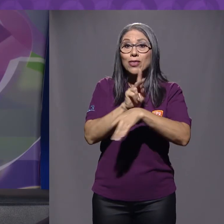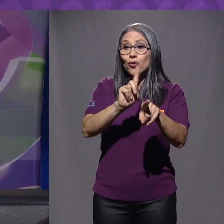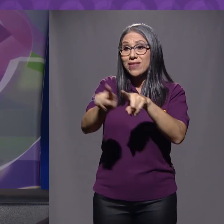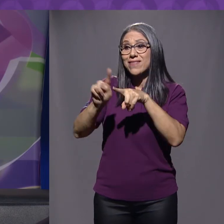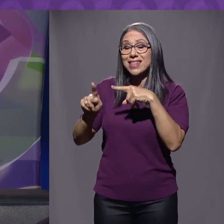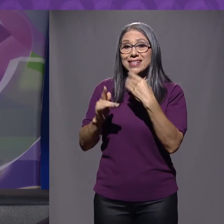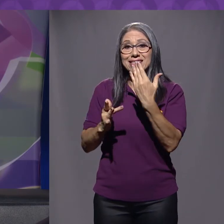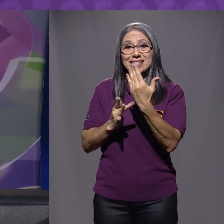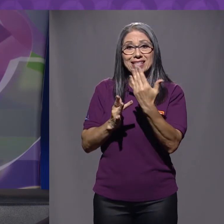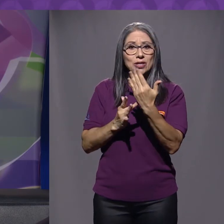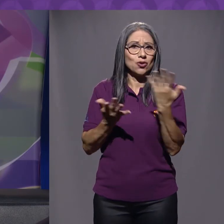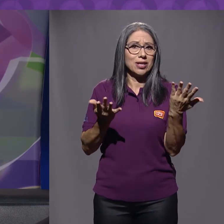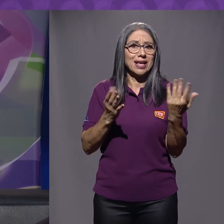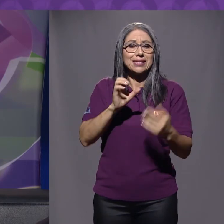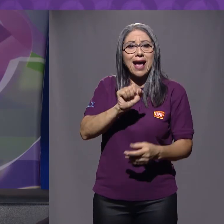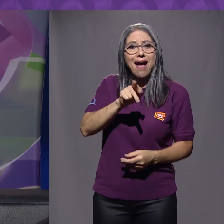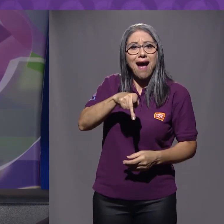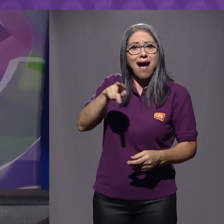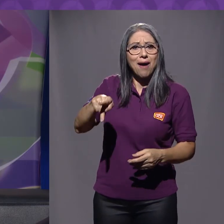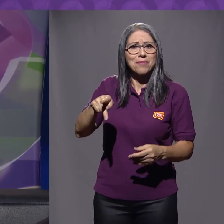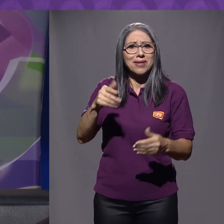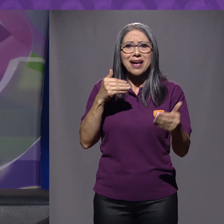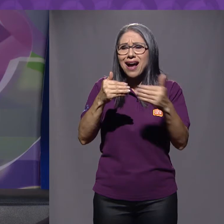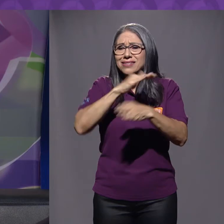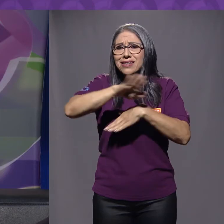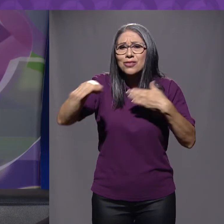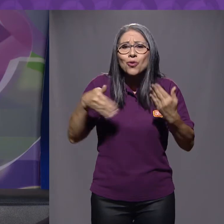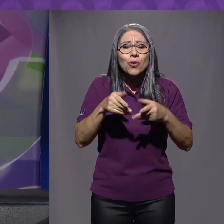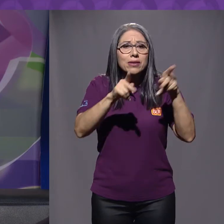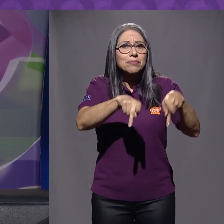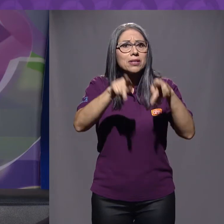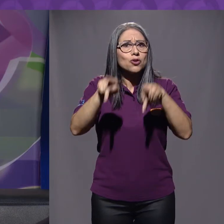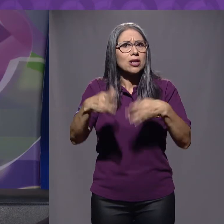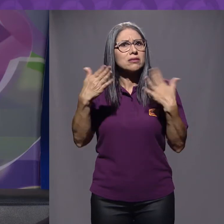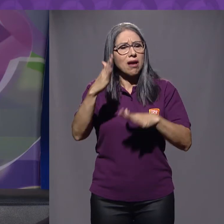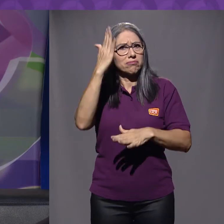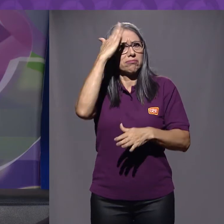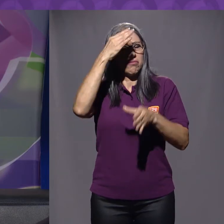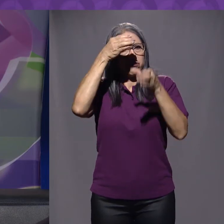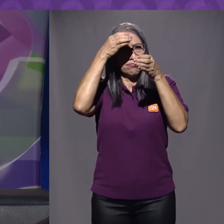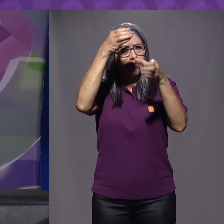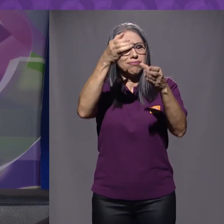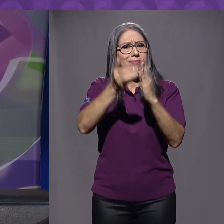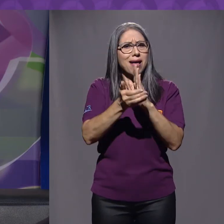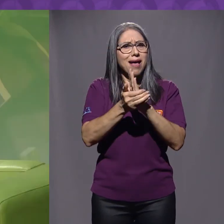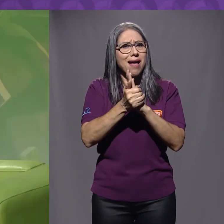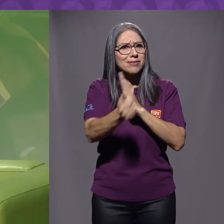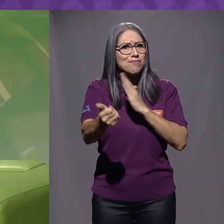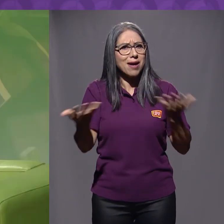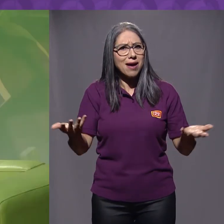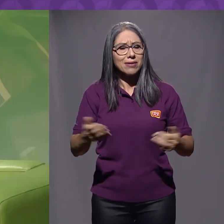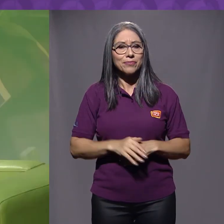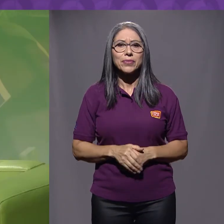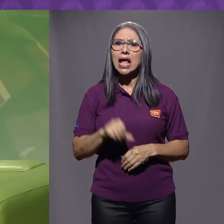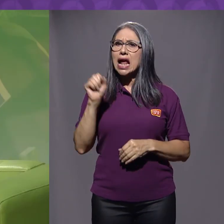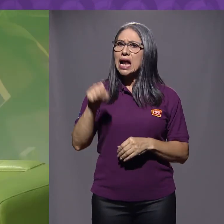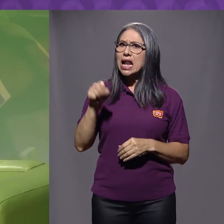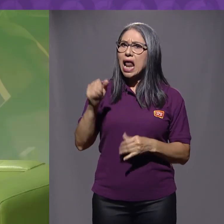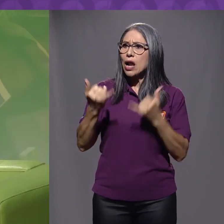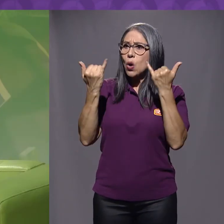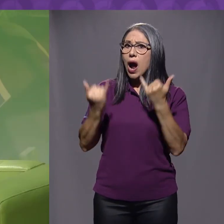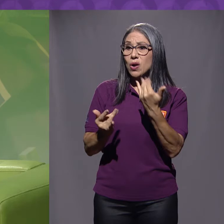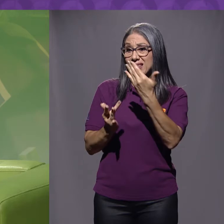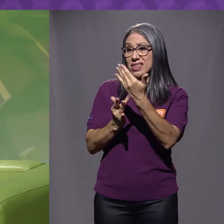las plataformas que ahora casi todo el mundo ya está siendo experto, ¿verdad? Claro, y esta brecha digital que